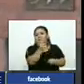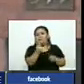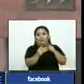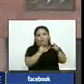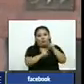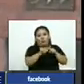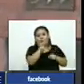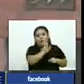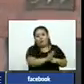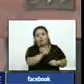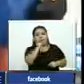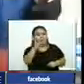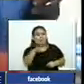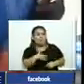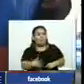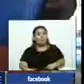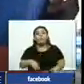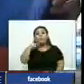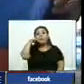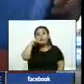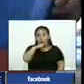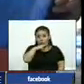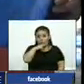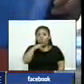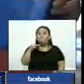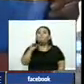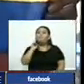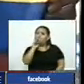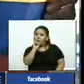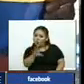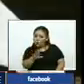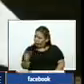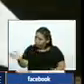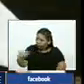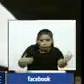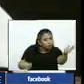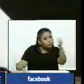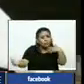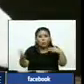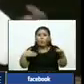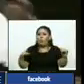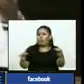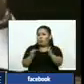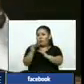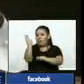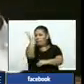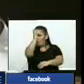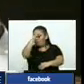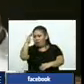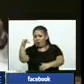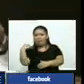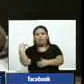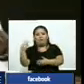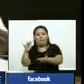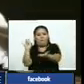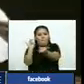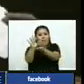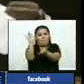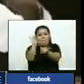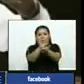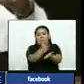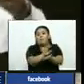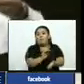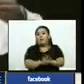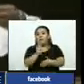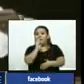el presidente de la República, Nayib Bukele, instando a que más gobiernos tomen la decisión de expulsar a los representantes